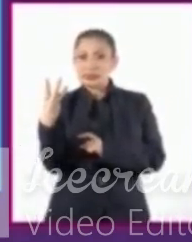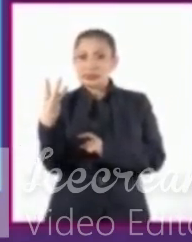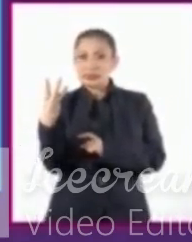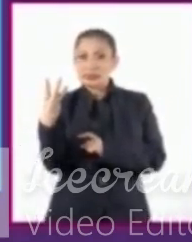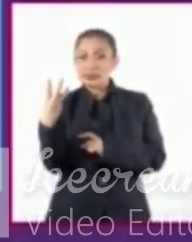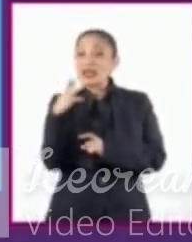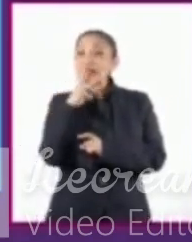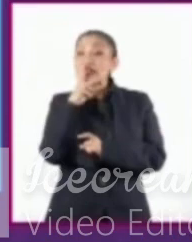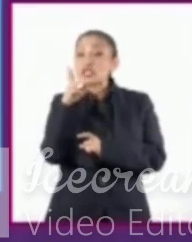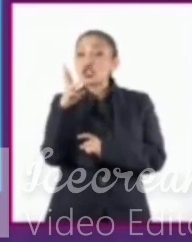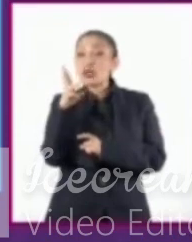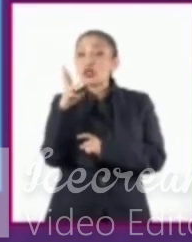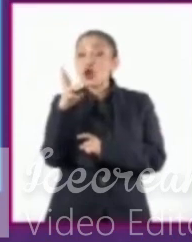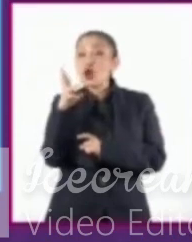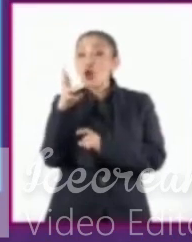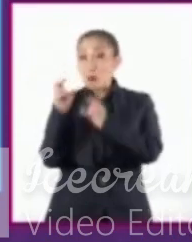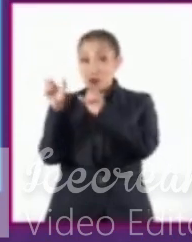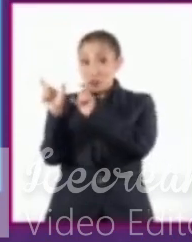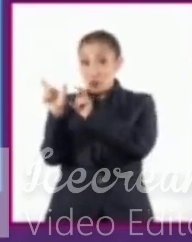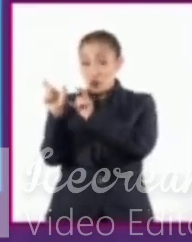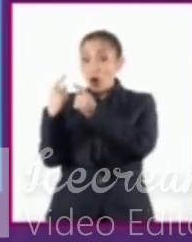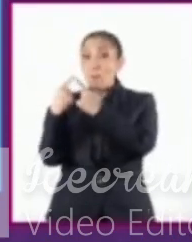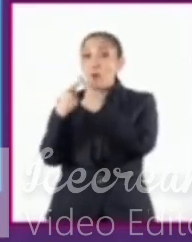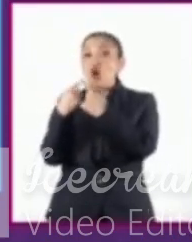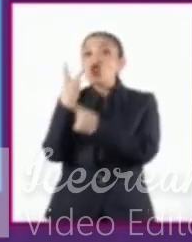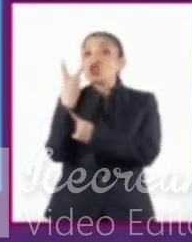A tu resultado, multiplícalo por 2.